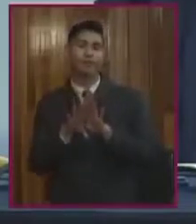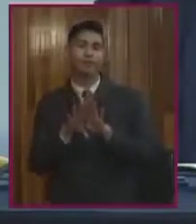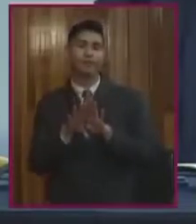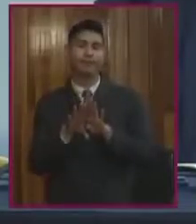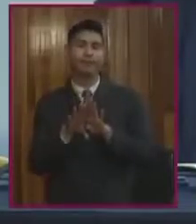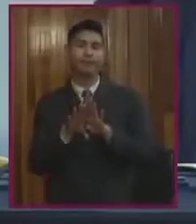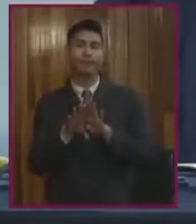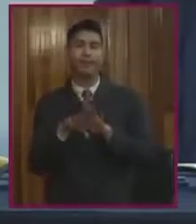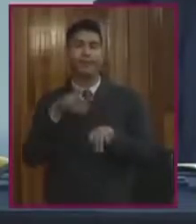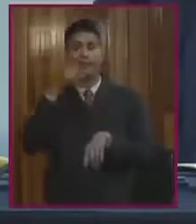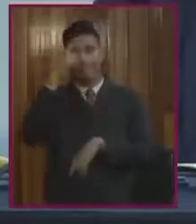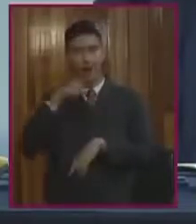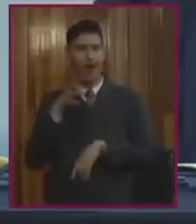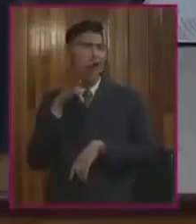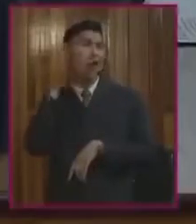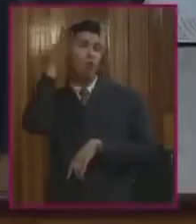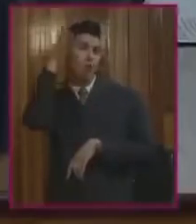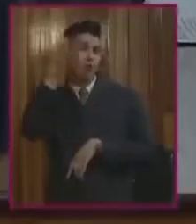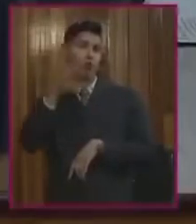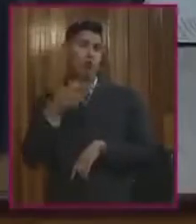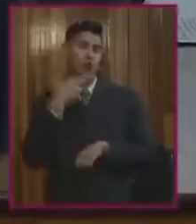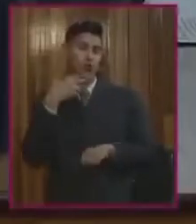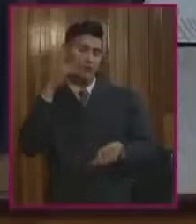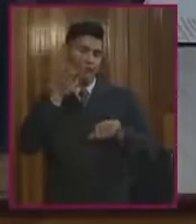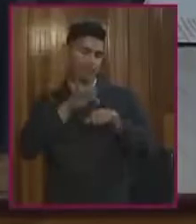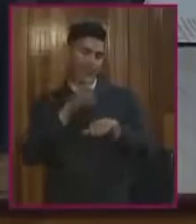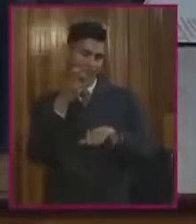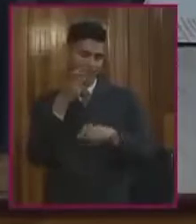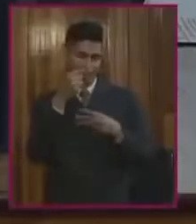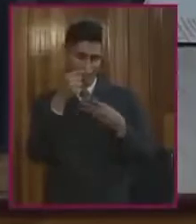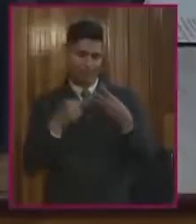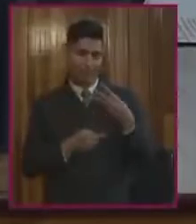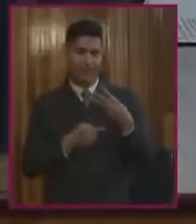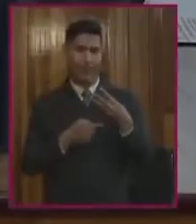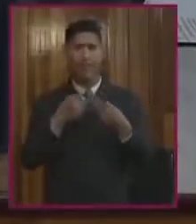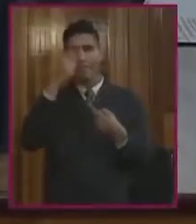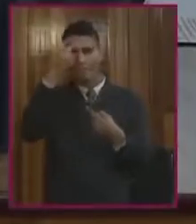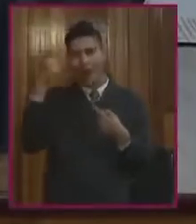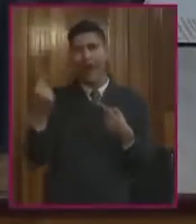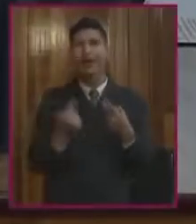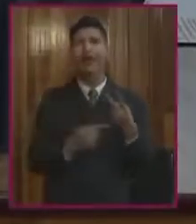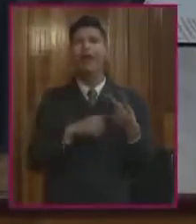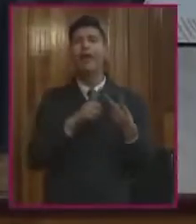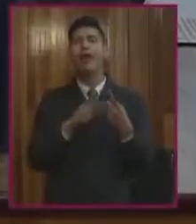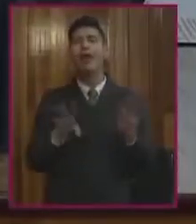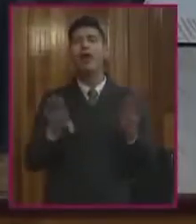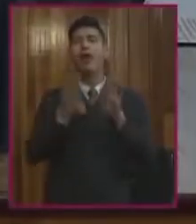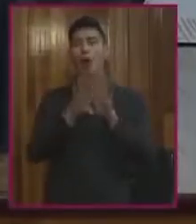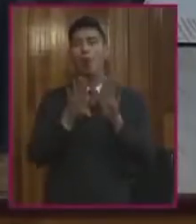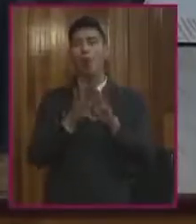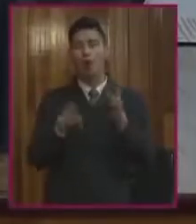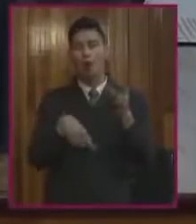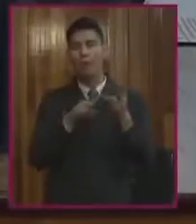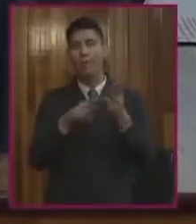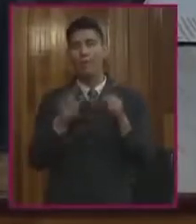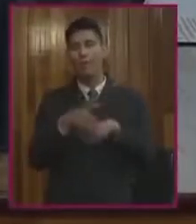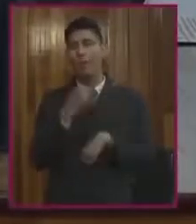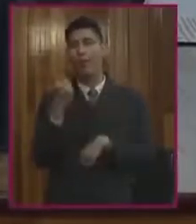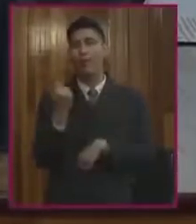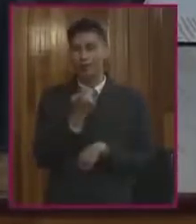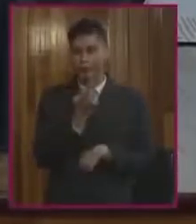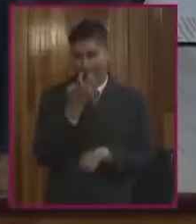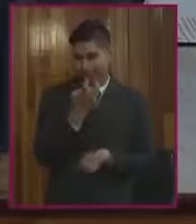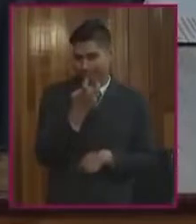sino para qué lo aprendieron. Esas 3 preguntas debemos tener en cuenta al momento de realizar actividades de aprendizaje.